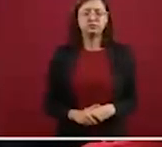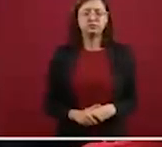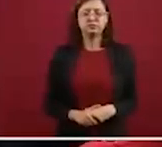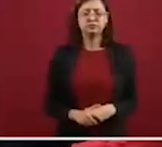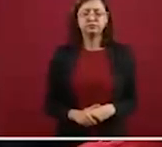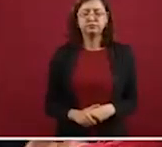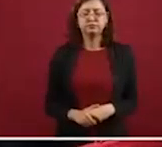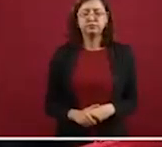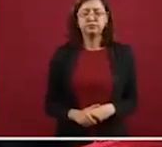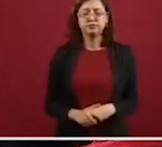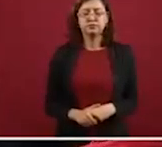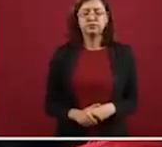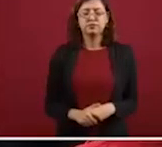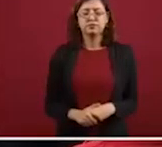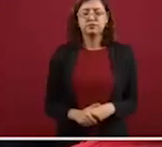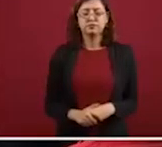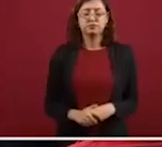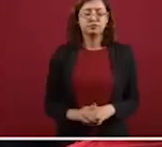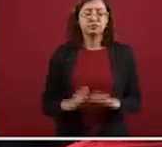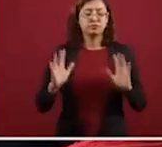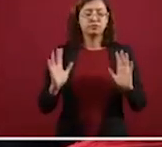y ya lo demás